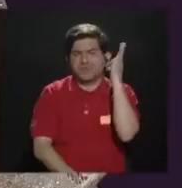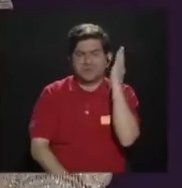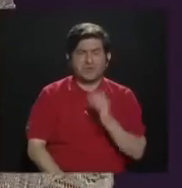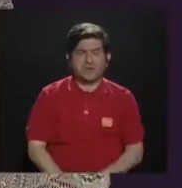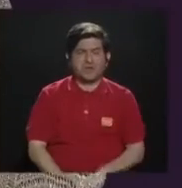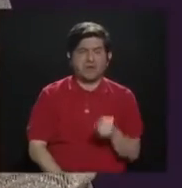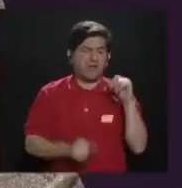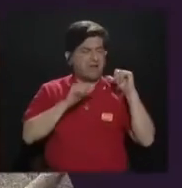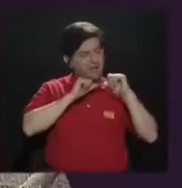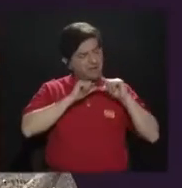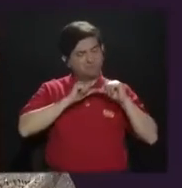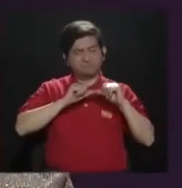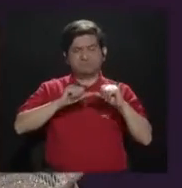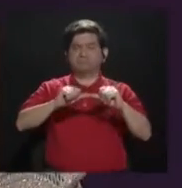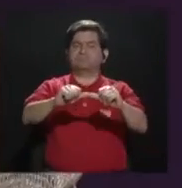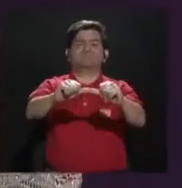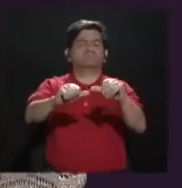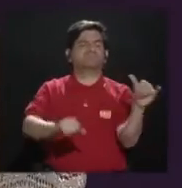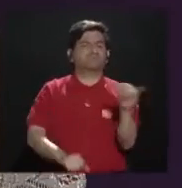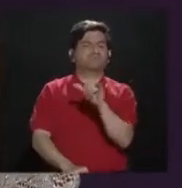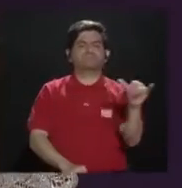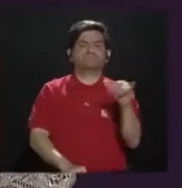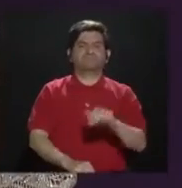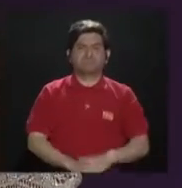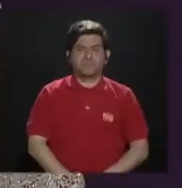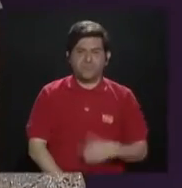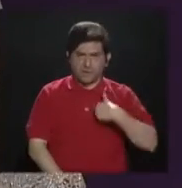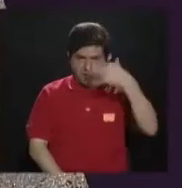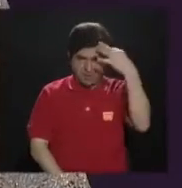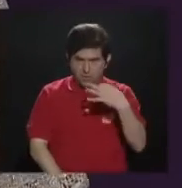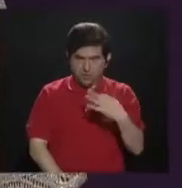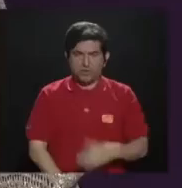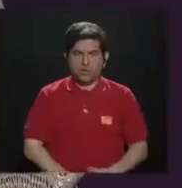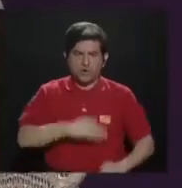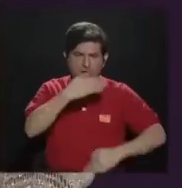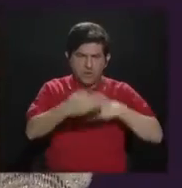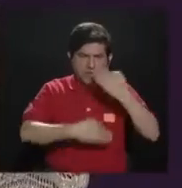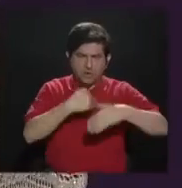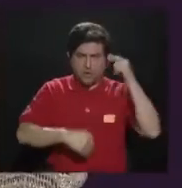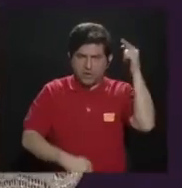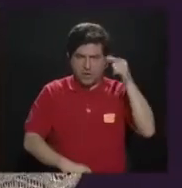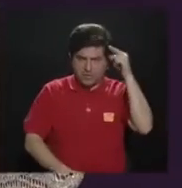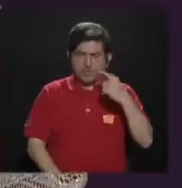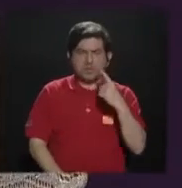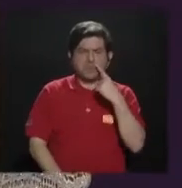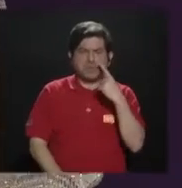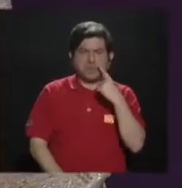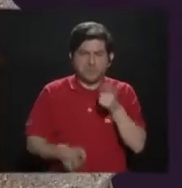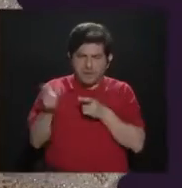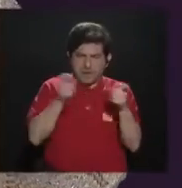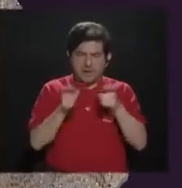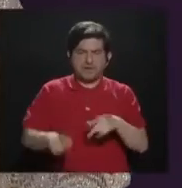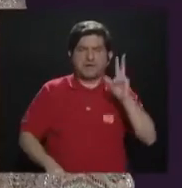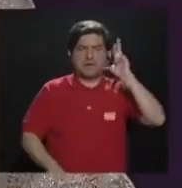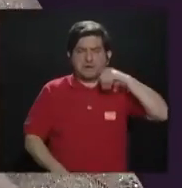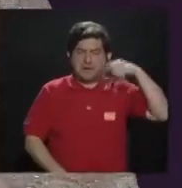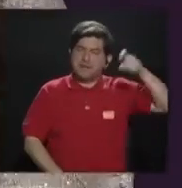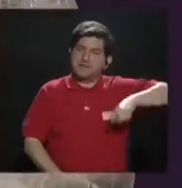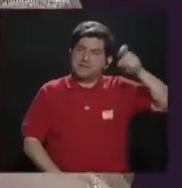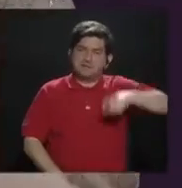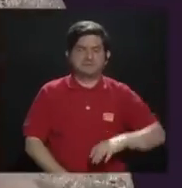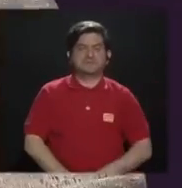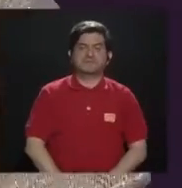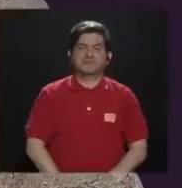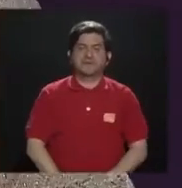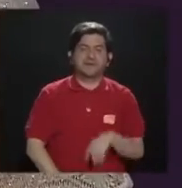hacer es perpetuar. Y yo creo que dentro de la lógica patriarcal, machista, es lo que se necesita, es lo que